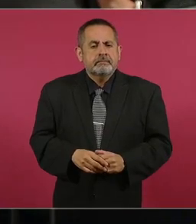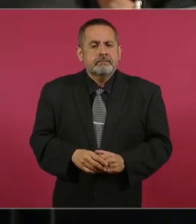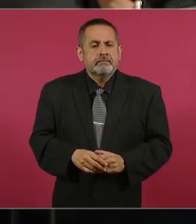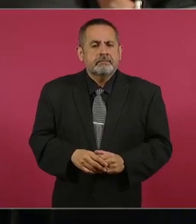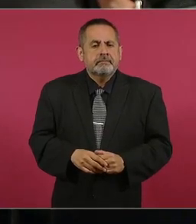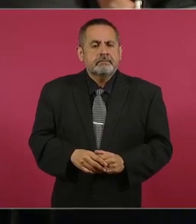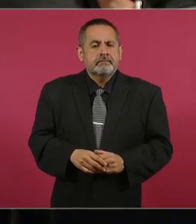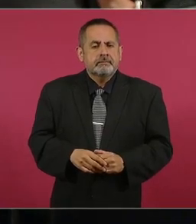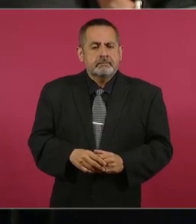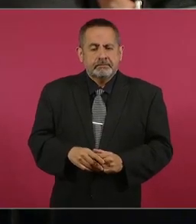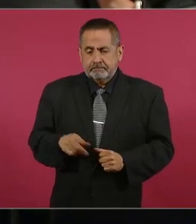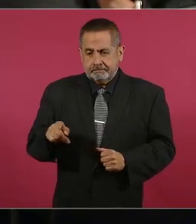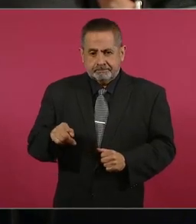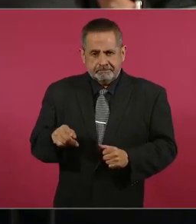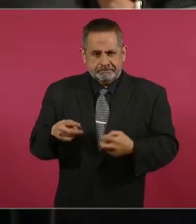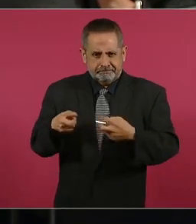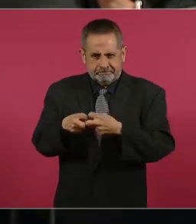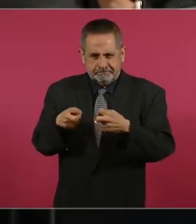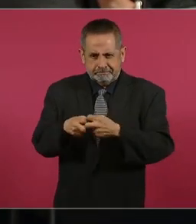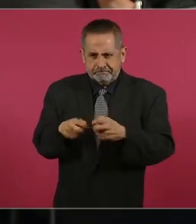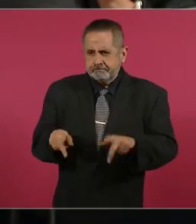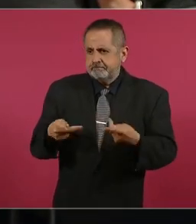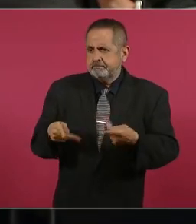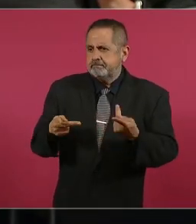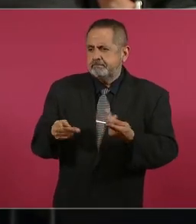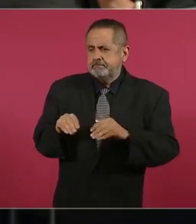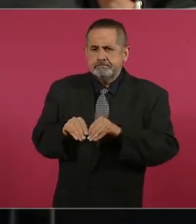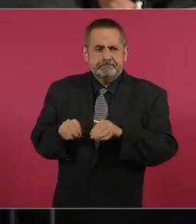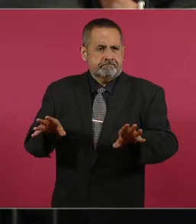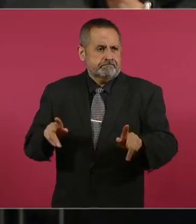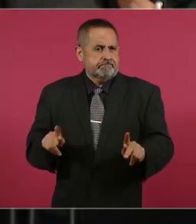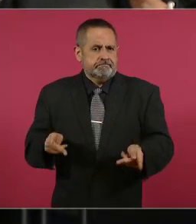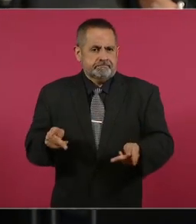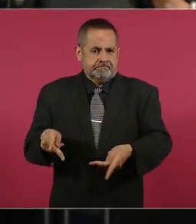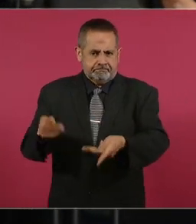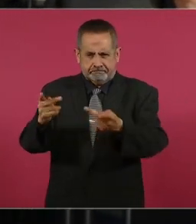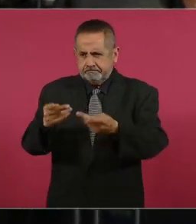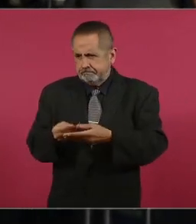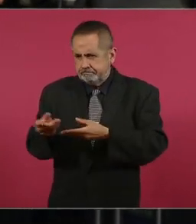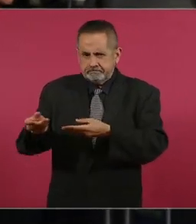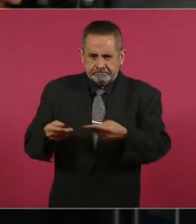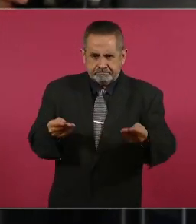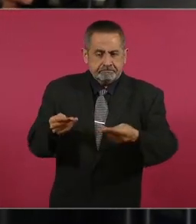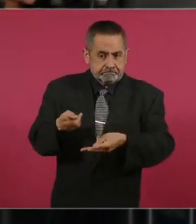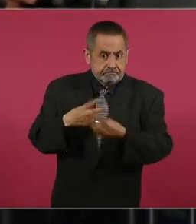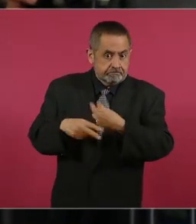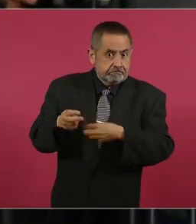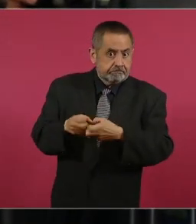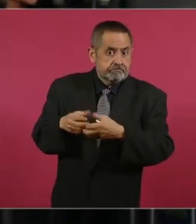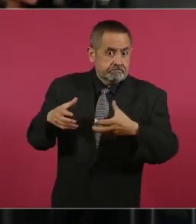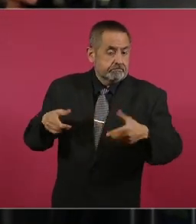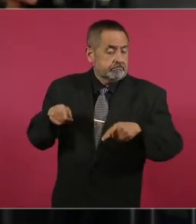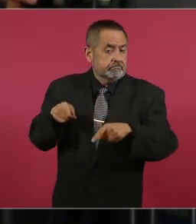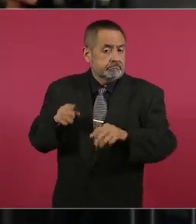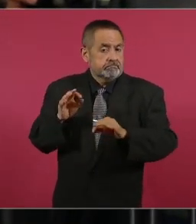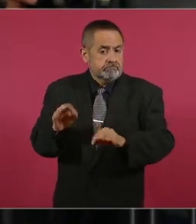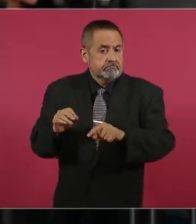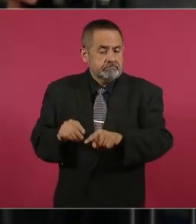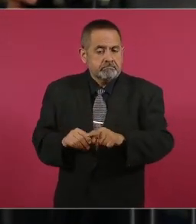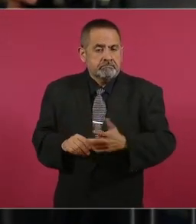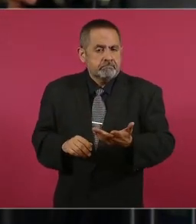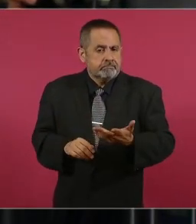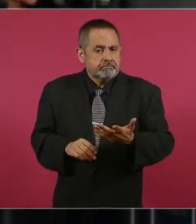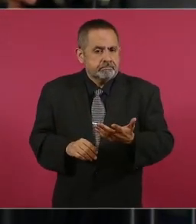el tema de la distribución de este tipo de productos, de la venta, del crecimiento, porque también es